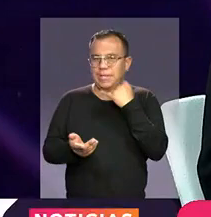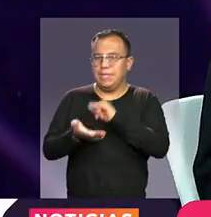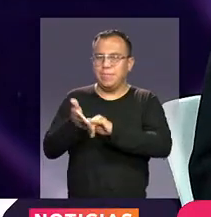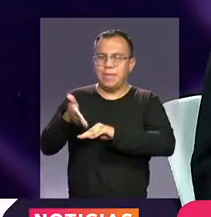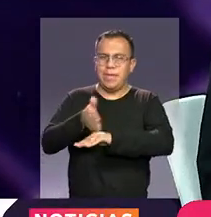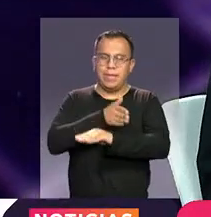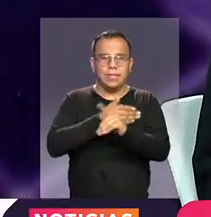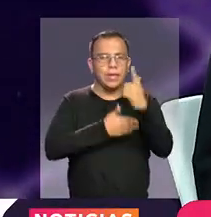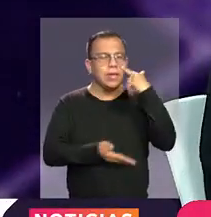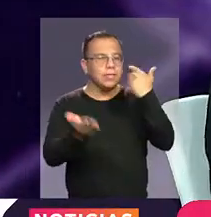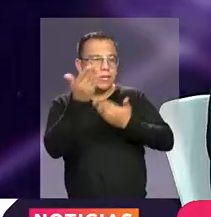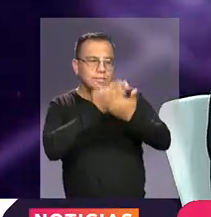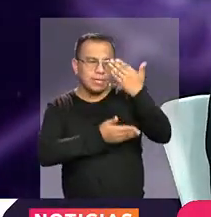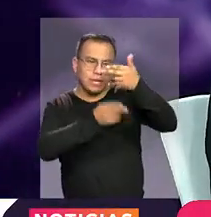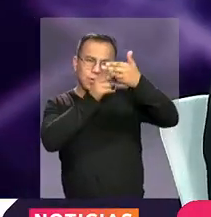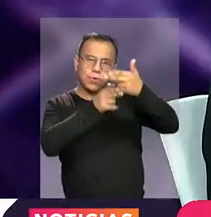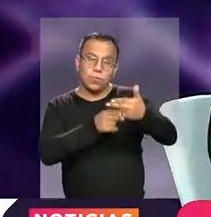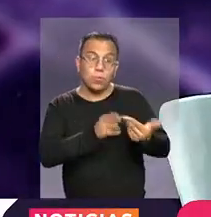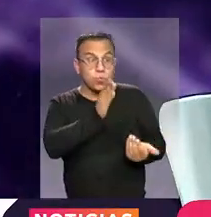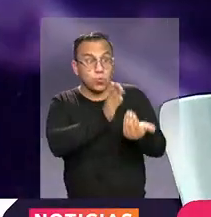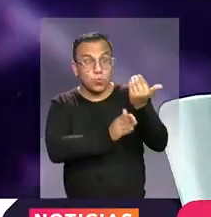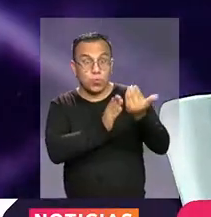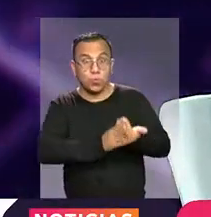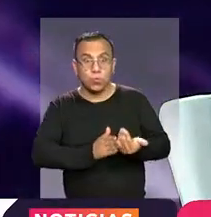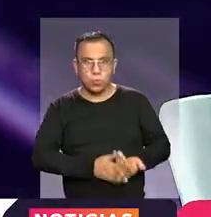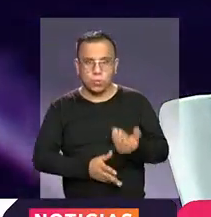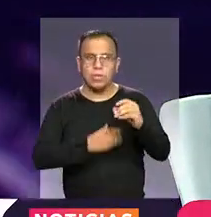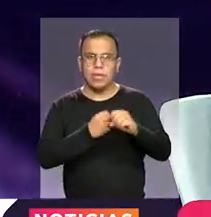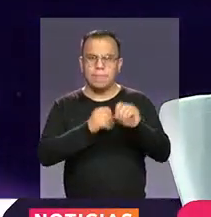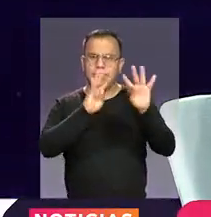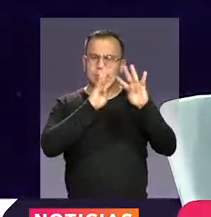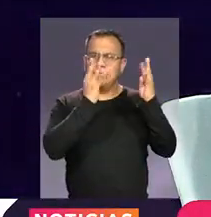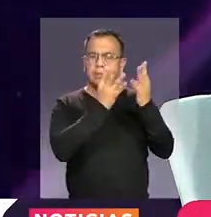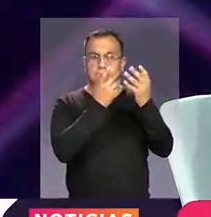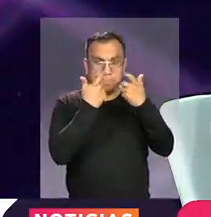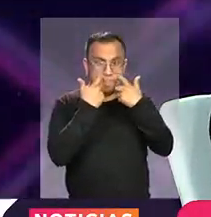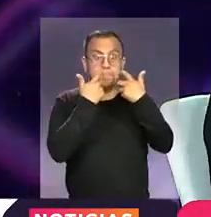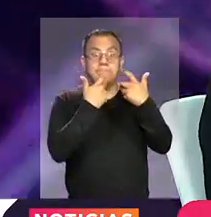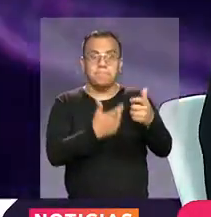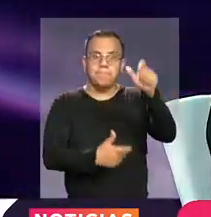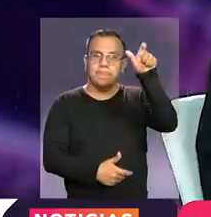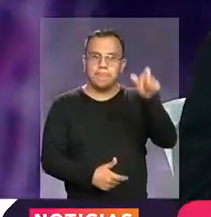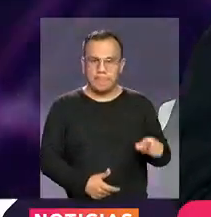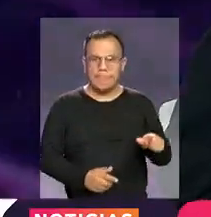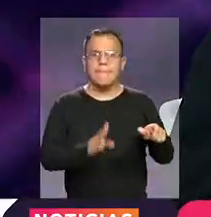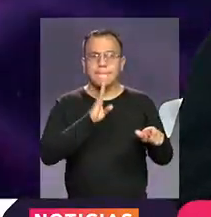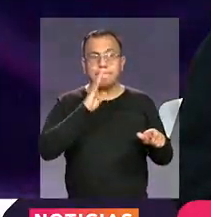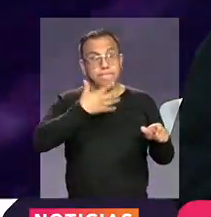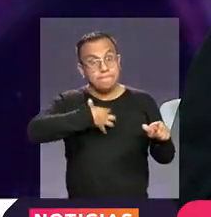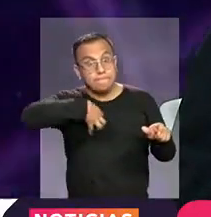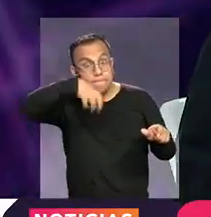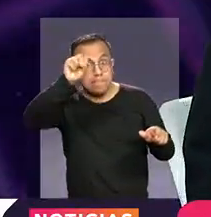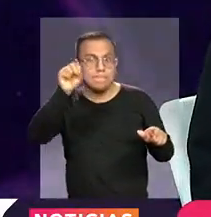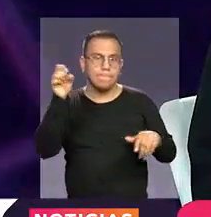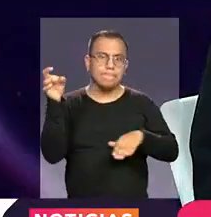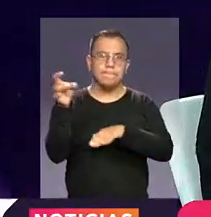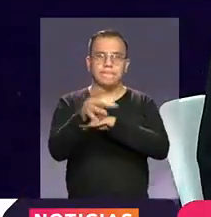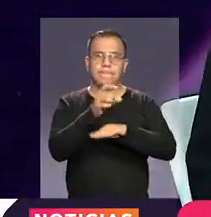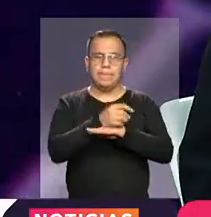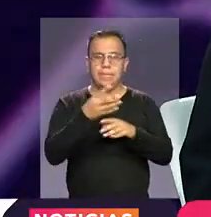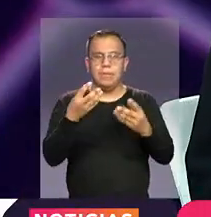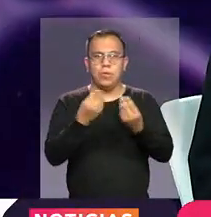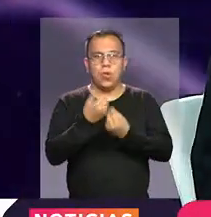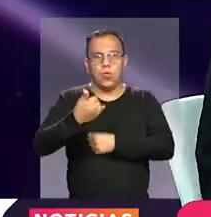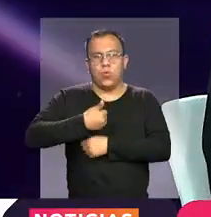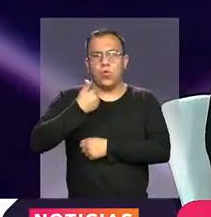analicemos nombres vamos a encontrar gente nueva de hecho en senado creo que la gran sorpresa es la es quien saca la mayor votación del verde que es un